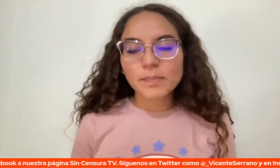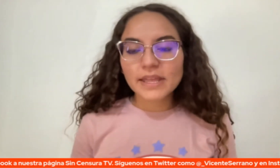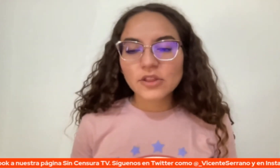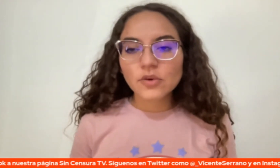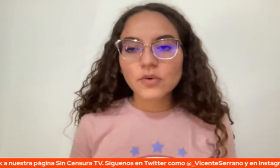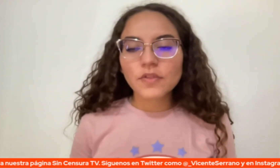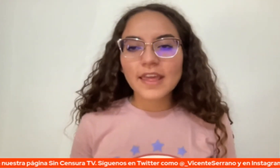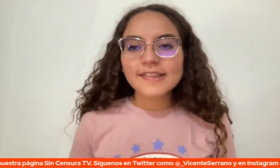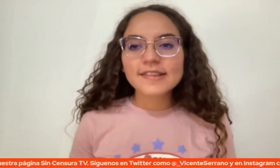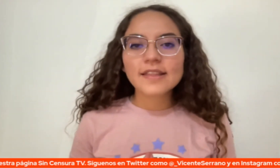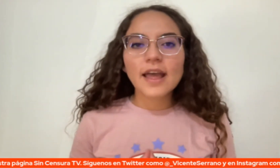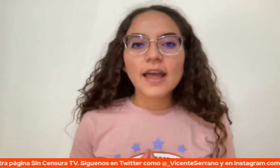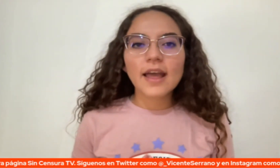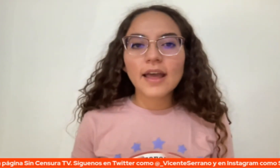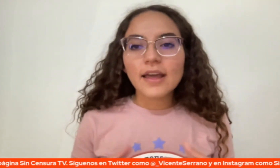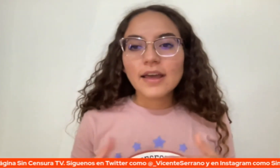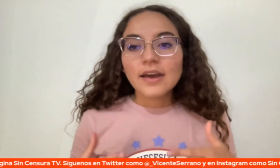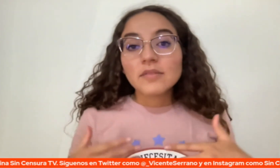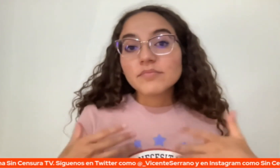al respecto de